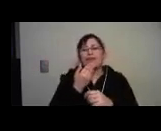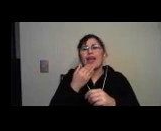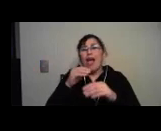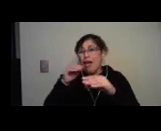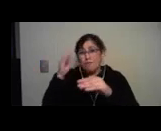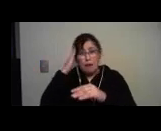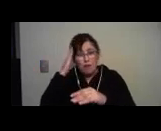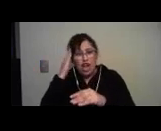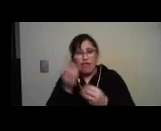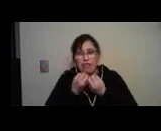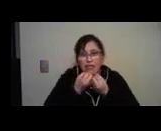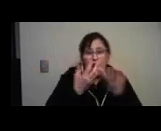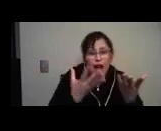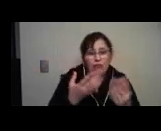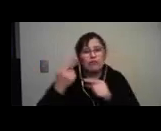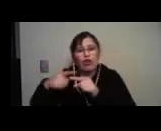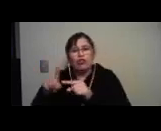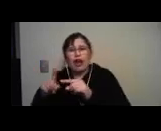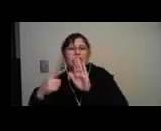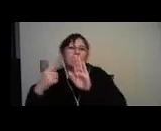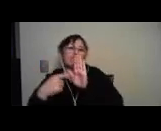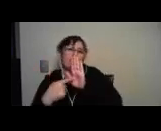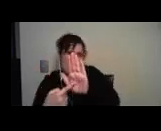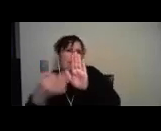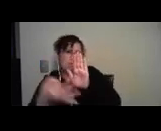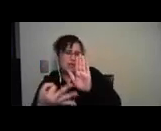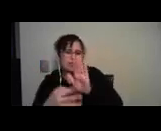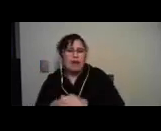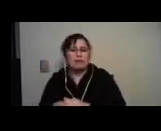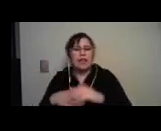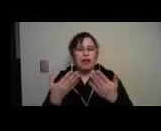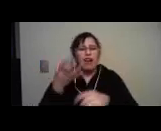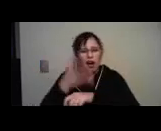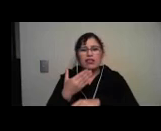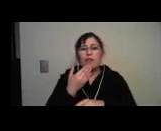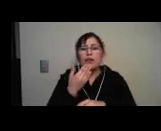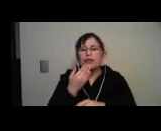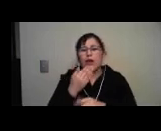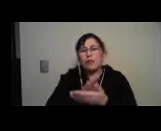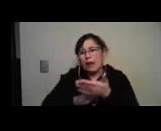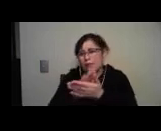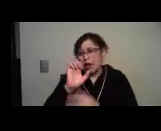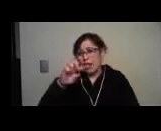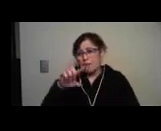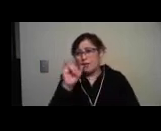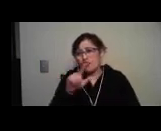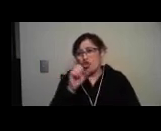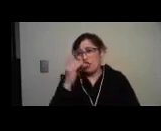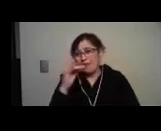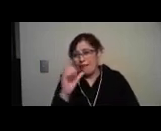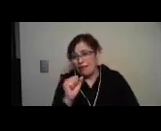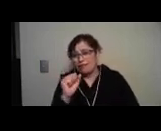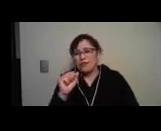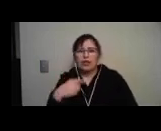Dentro de esto tenemos la memoria episódica, autobiográfica y semántica. Por ejemplo, toda la memoria que tiene que ver con que